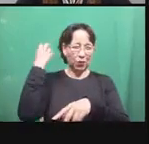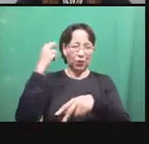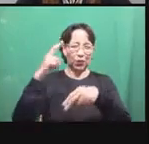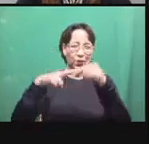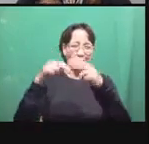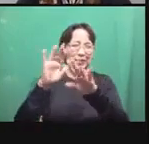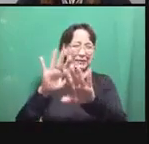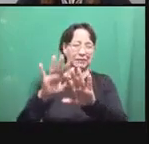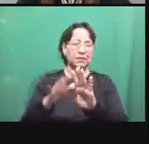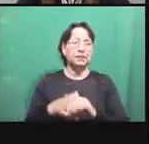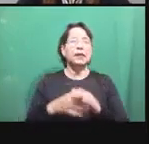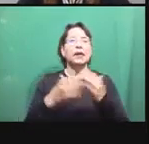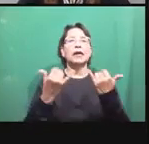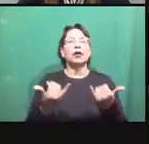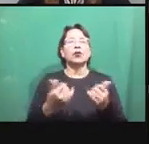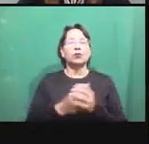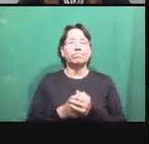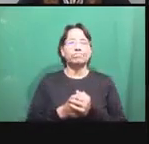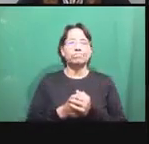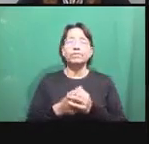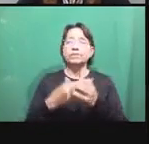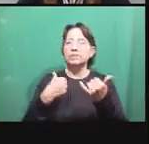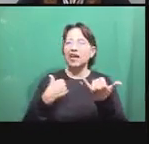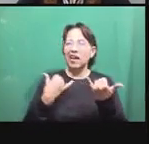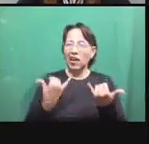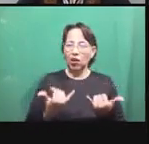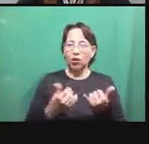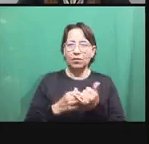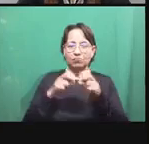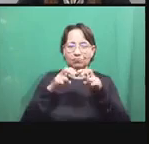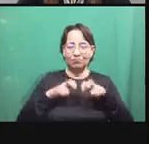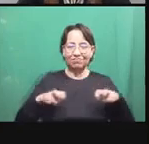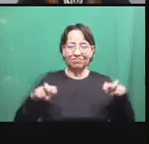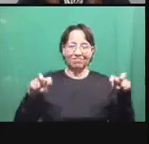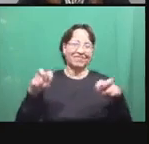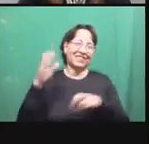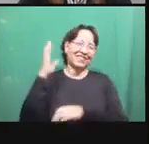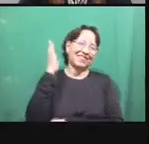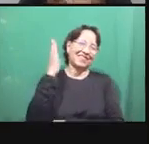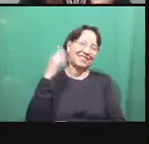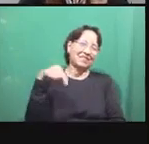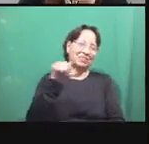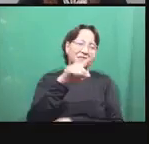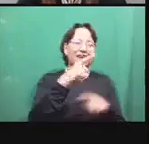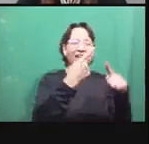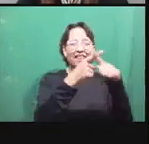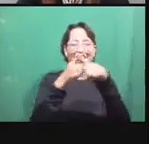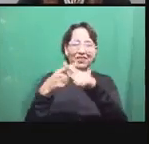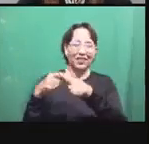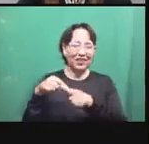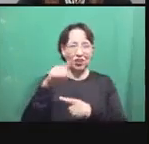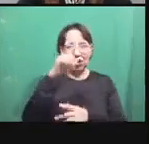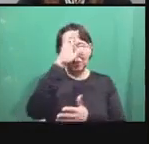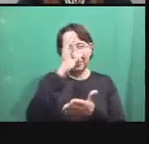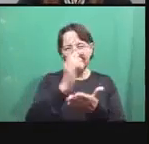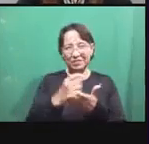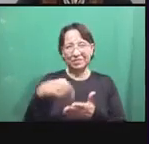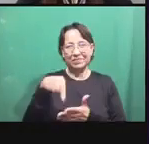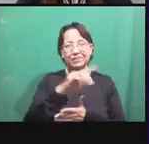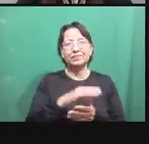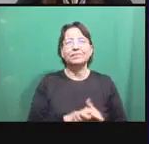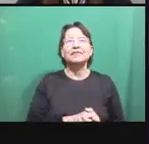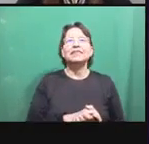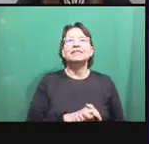manera, el día de hoy nosotros pues contamos con un panel de ponentes desde las diferentes miradas, siguiente. Y